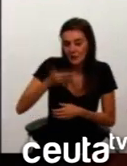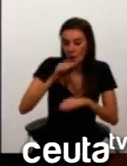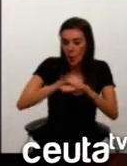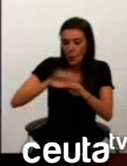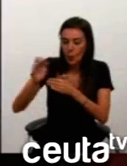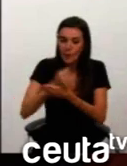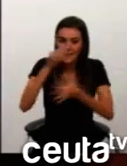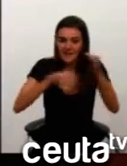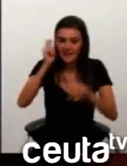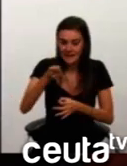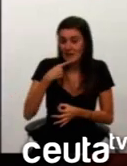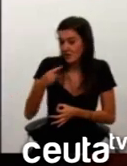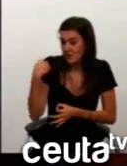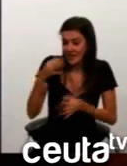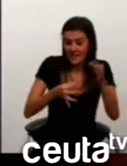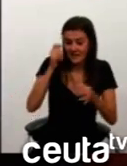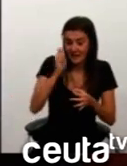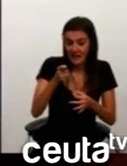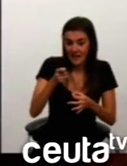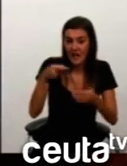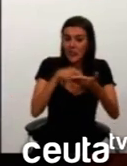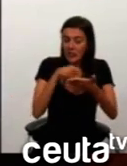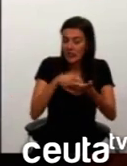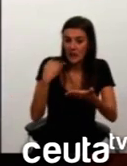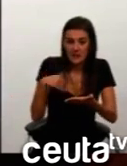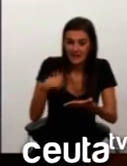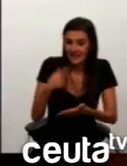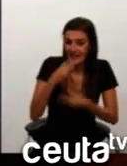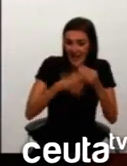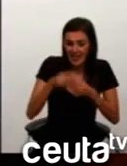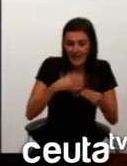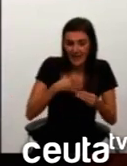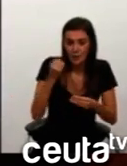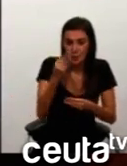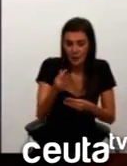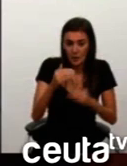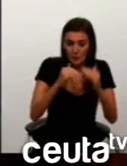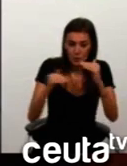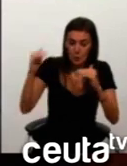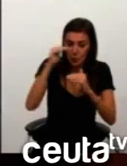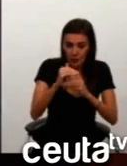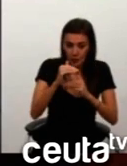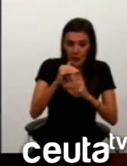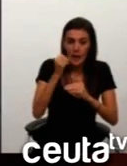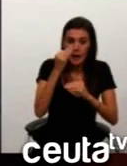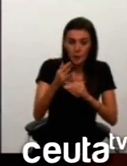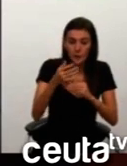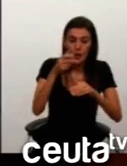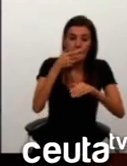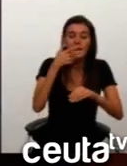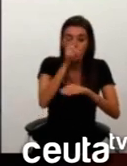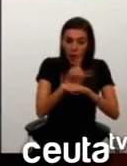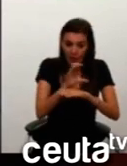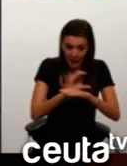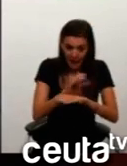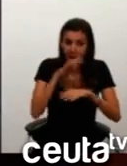esta sentencia o no. Que ya le digo, la sentencia lo que les dice es que no puede haber un número de asesores superior al número de concejales y